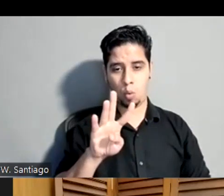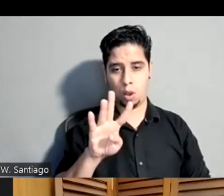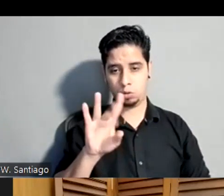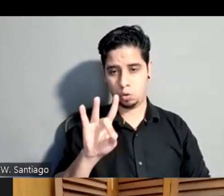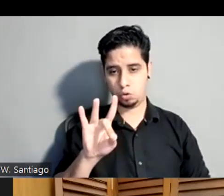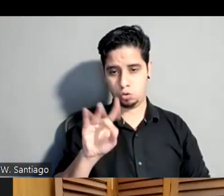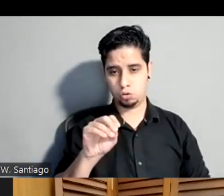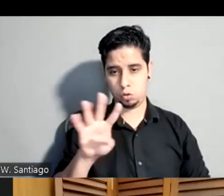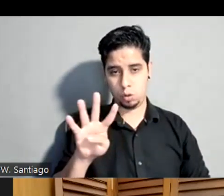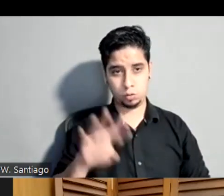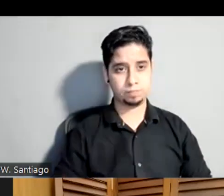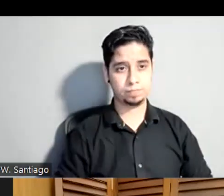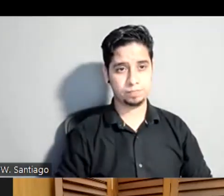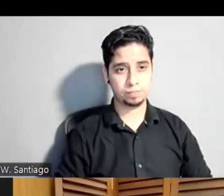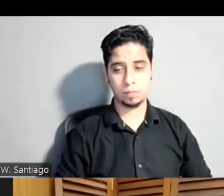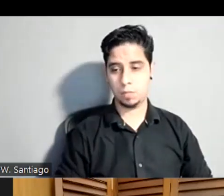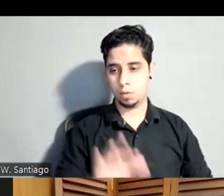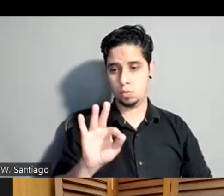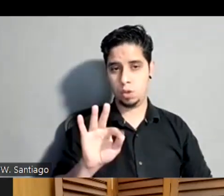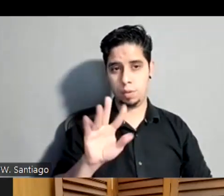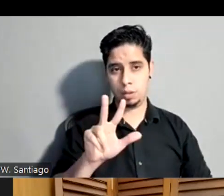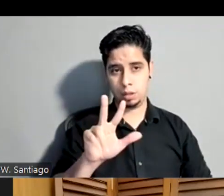939-429-4804, y los repito,